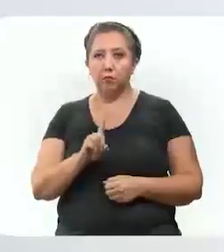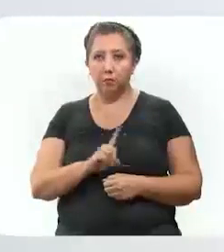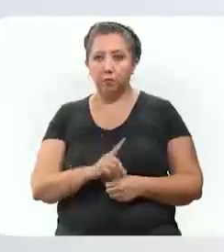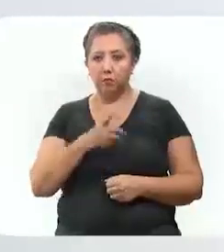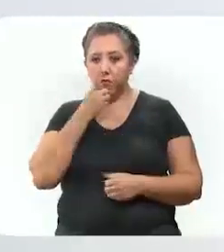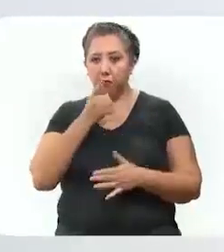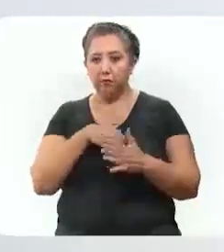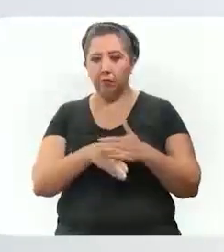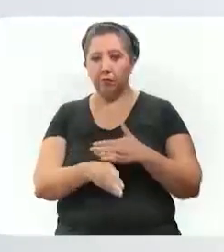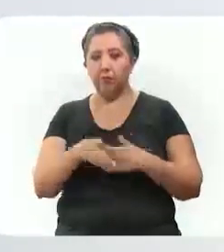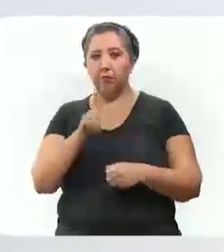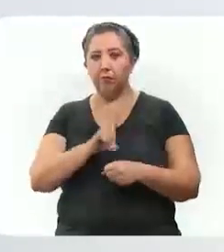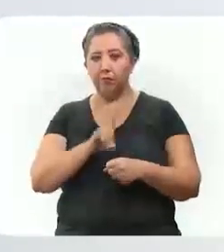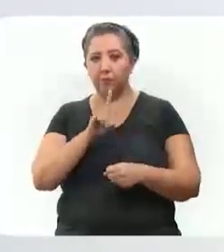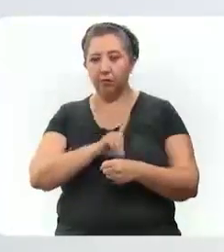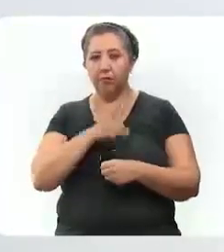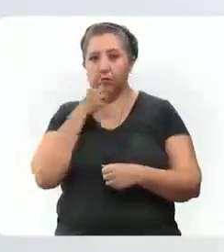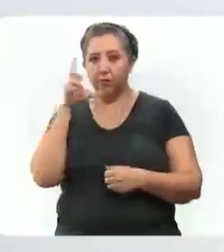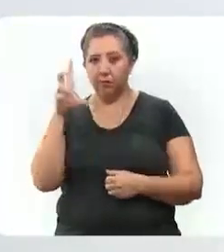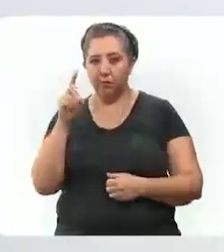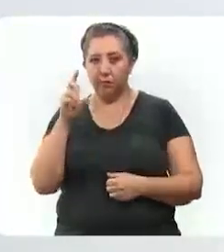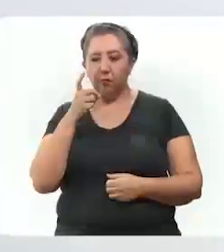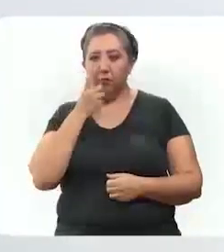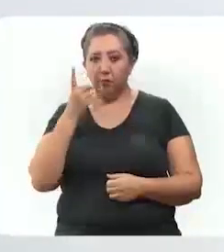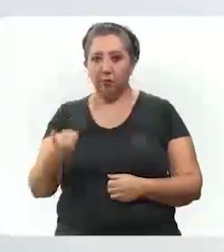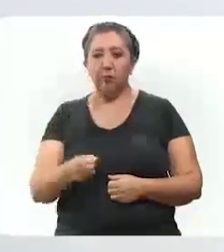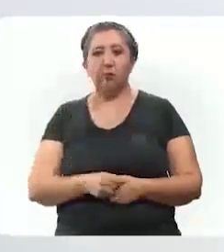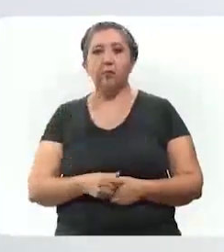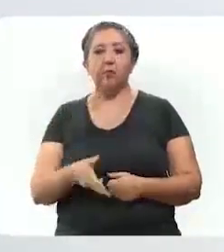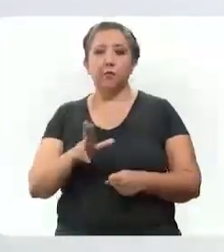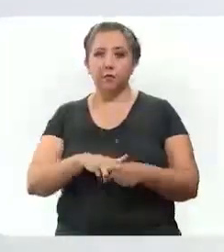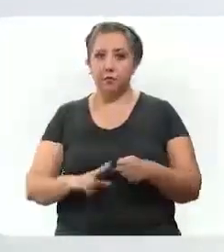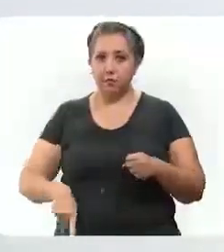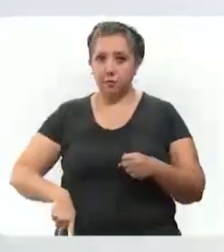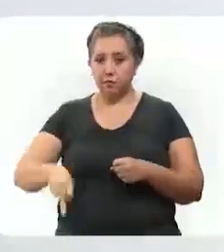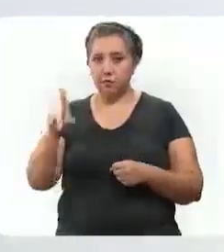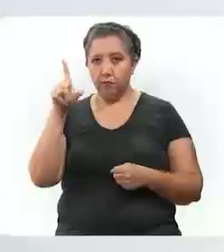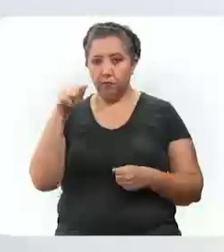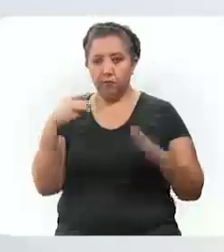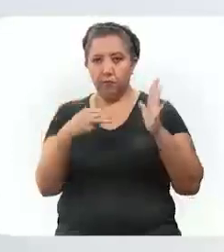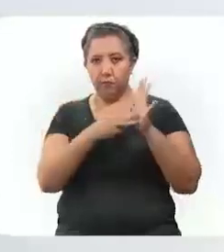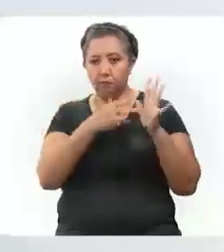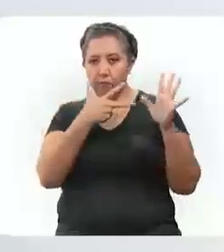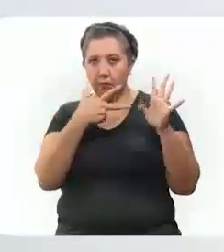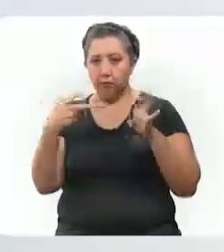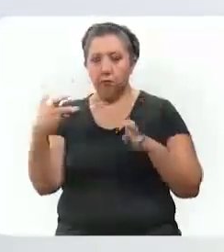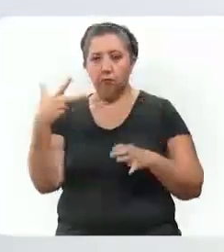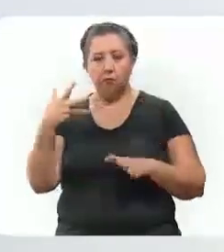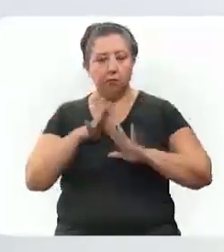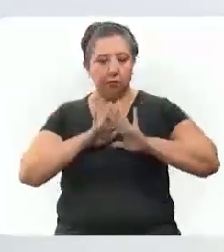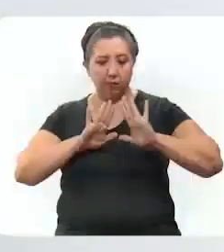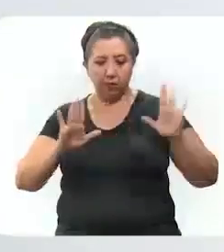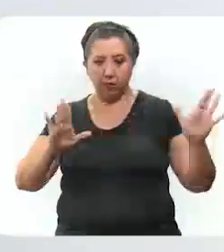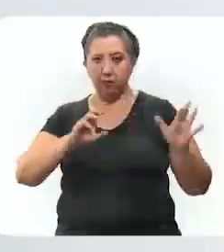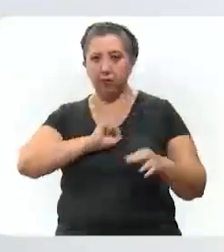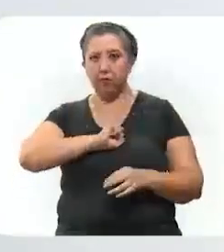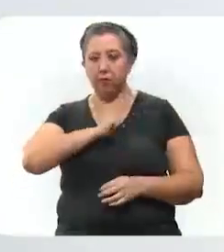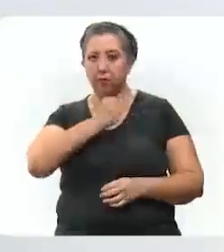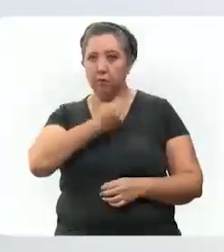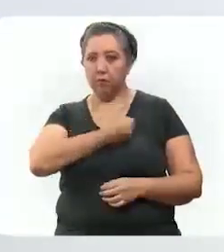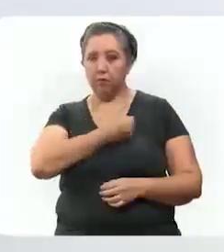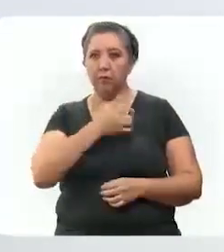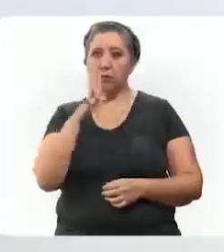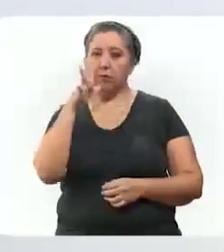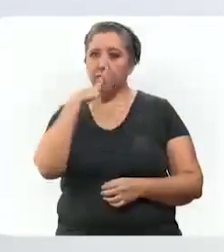El día de hoy tenemos 30 pacientes en hospitales públicos, 70.808 pacientes ya se recuperaron, no